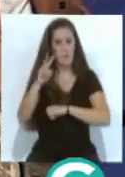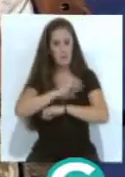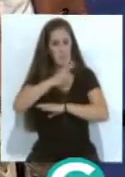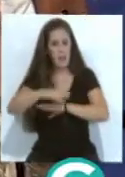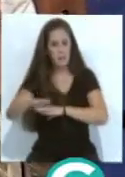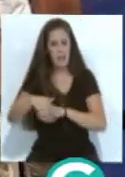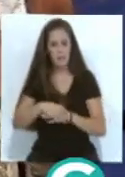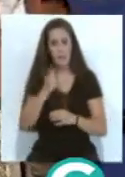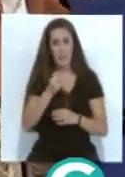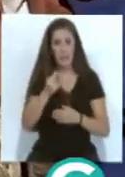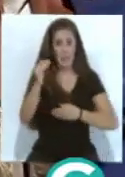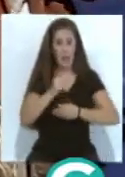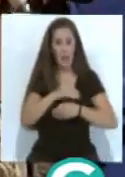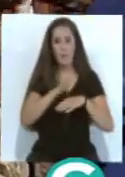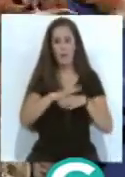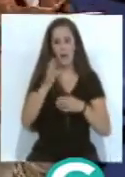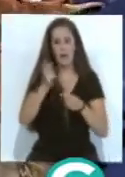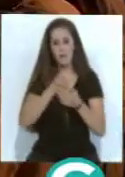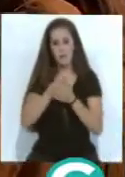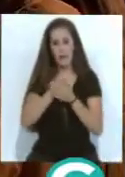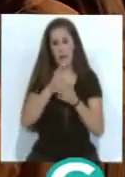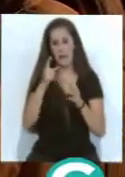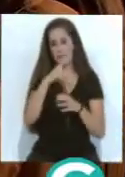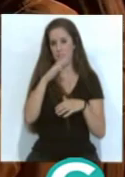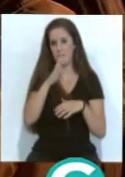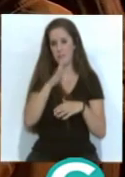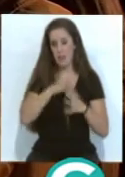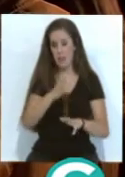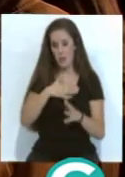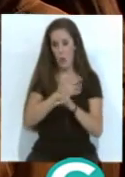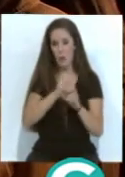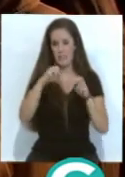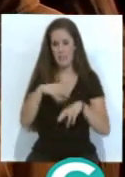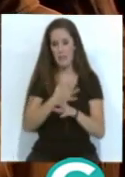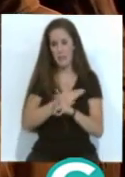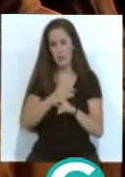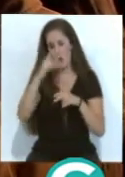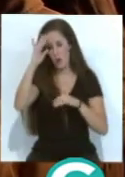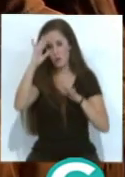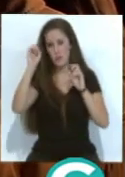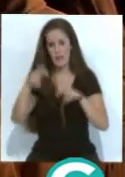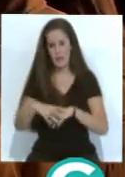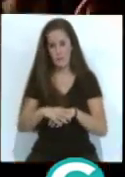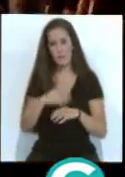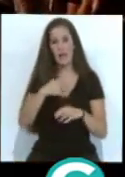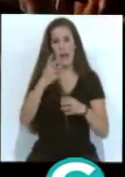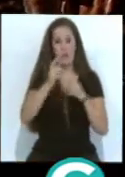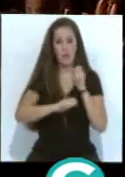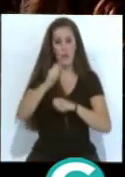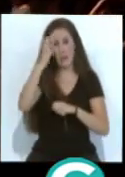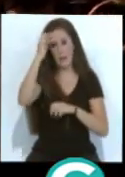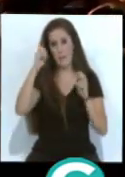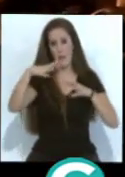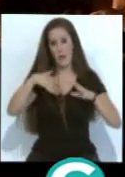La recaudación servirá para financiar la campaña Ningún Niño Sin Juguete, Ningún Niño Sin Ilusión de la Asociación Reyes Magos de Cádiz.